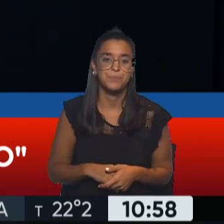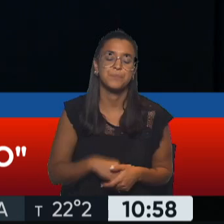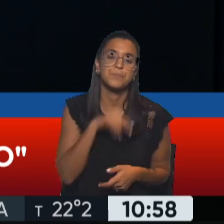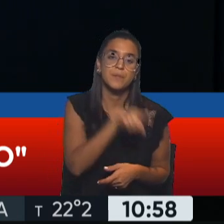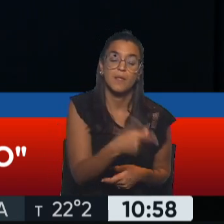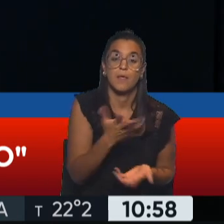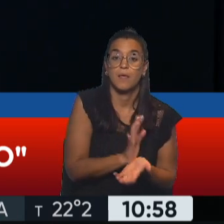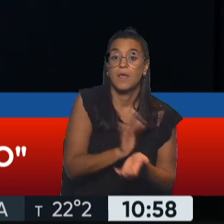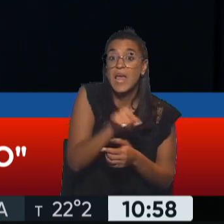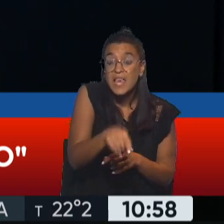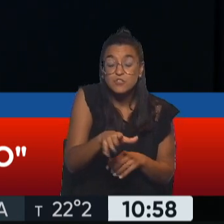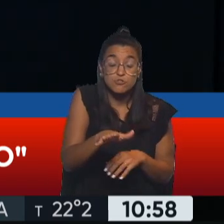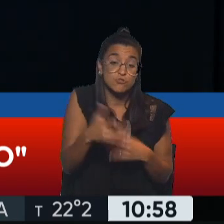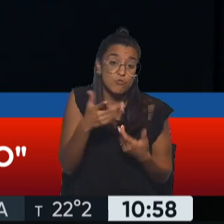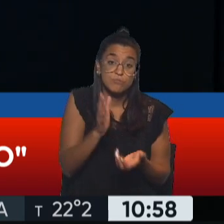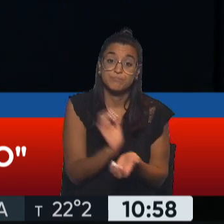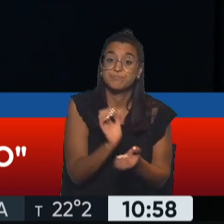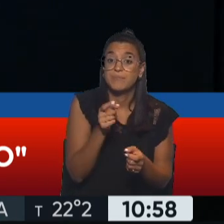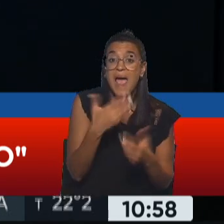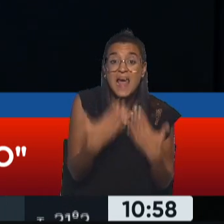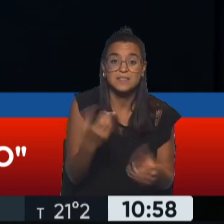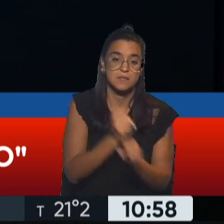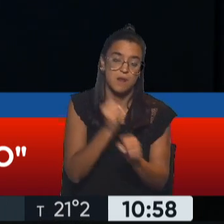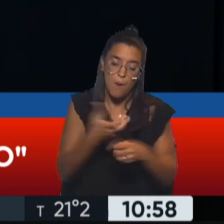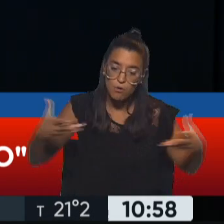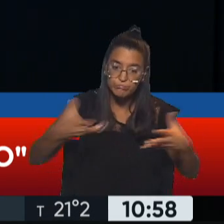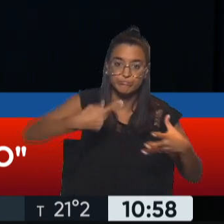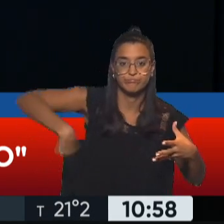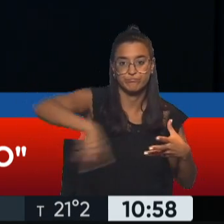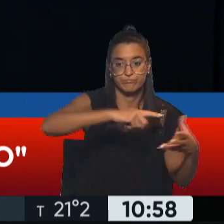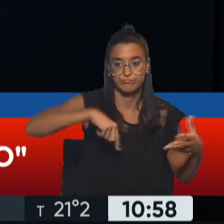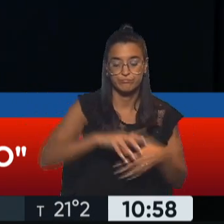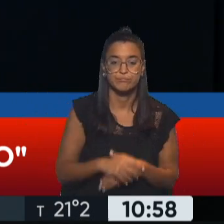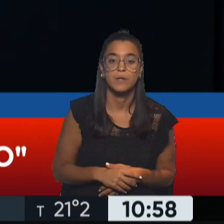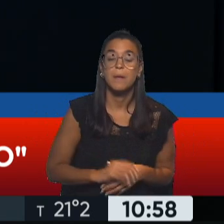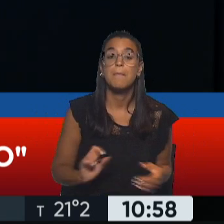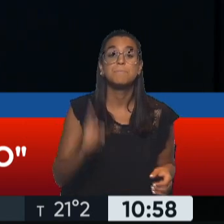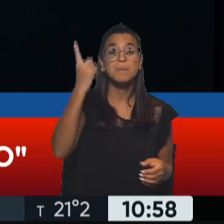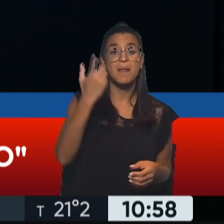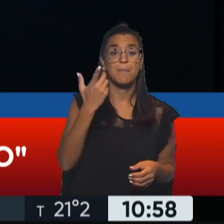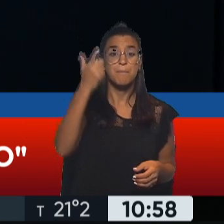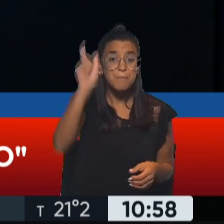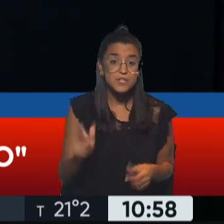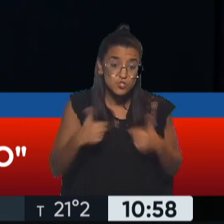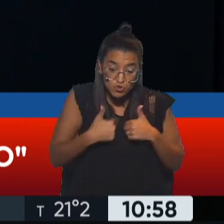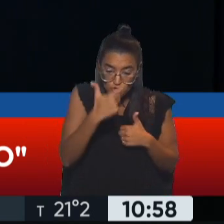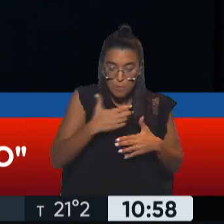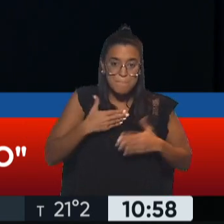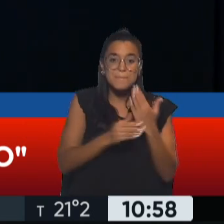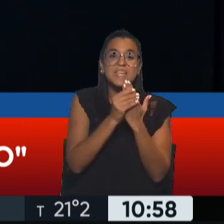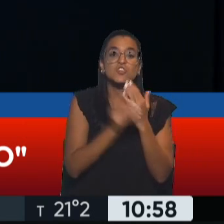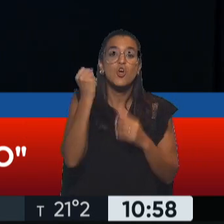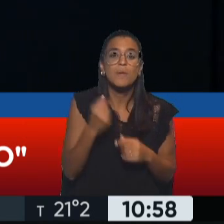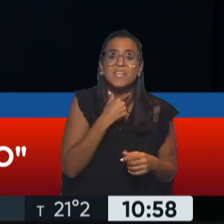Este paso adelante es fruto del trabajo colectivo. A la primera persona que desde mi lugar de ministro de Economía